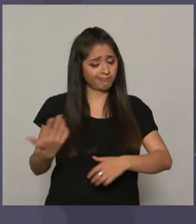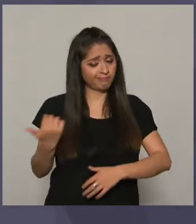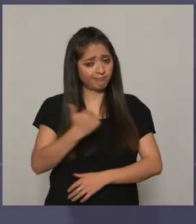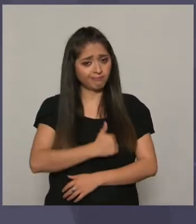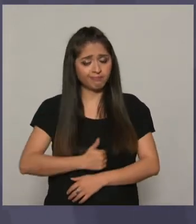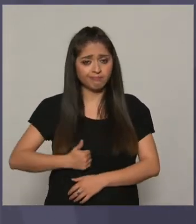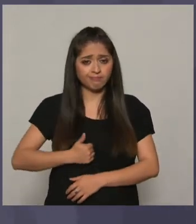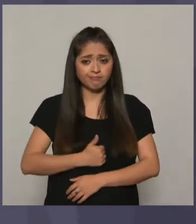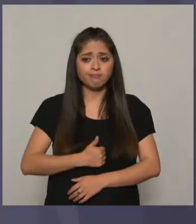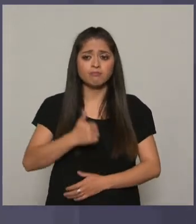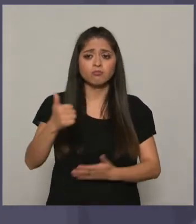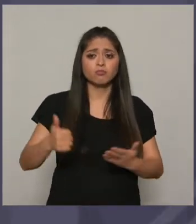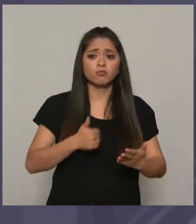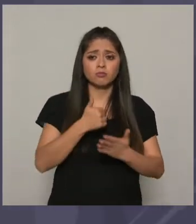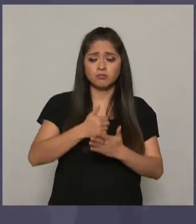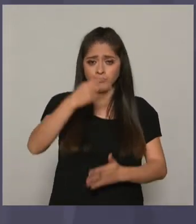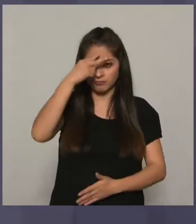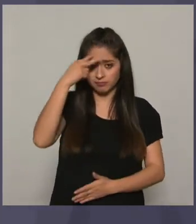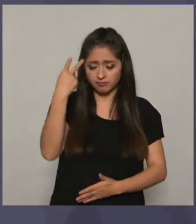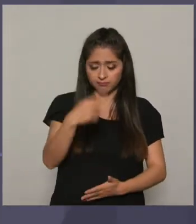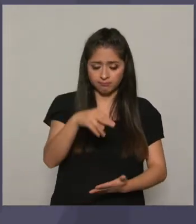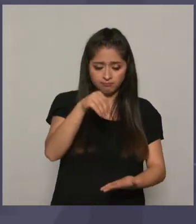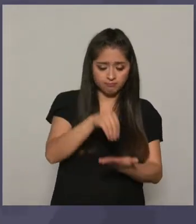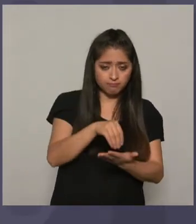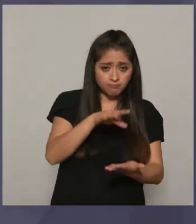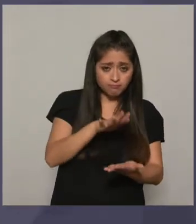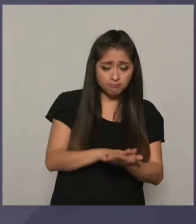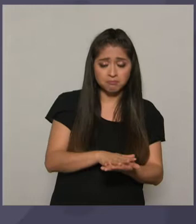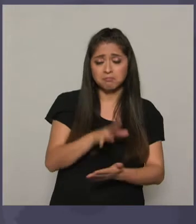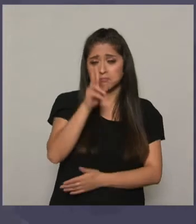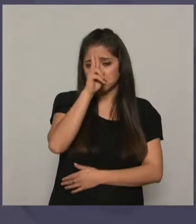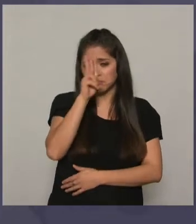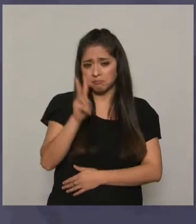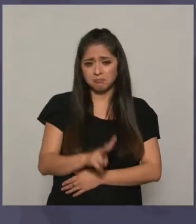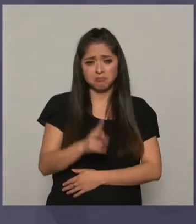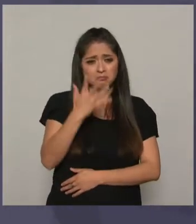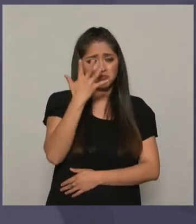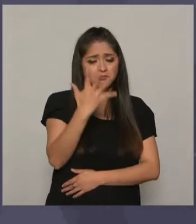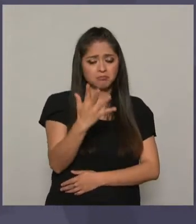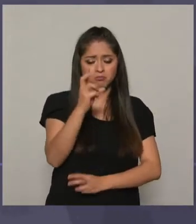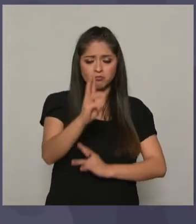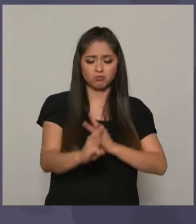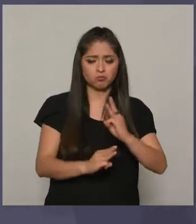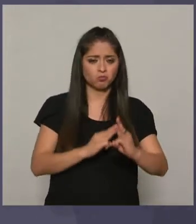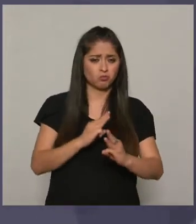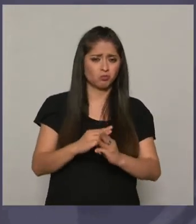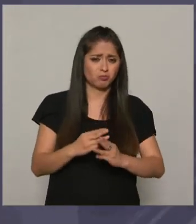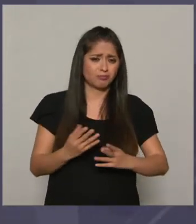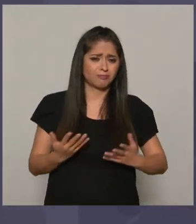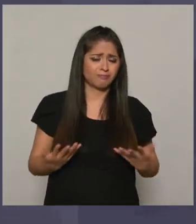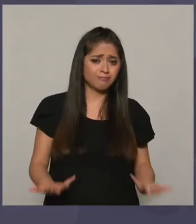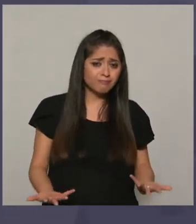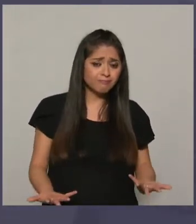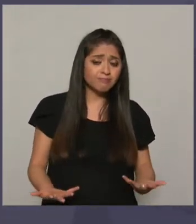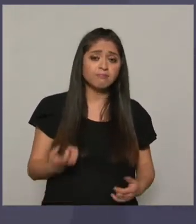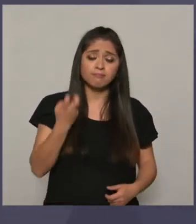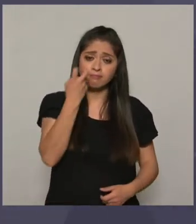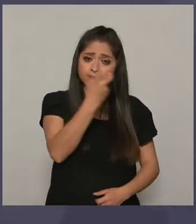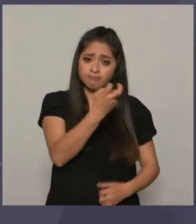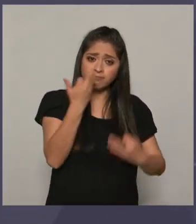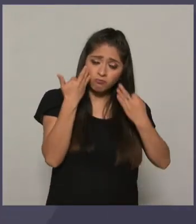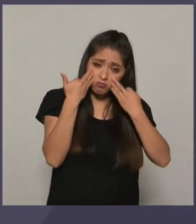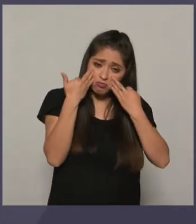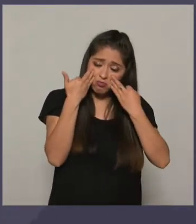México salió entre las peores 5 de todo el mundo. Entonces, bueno, ahí como que sí revela